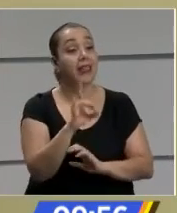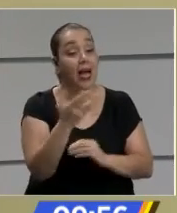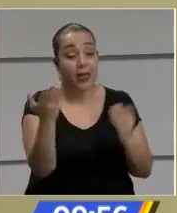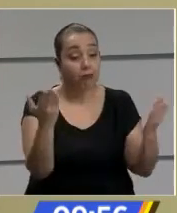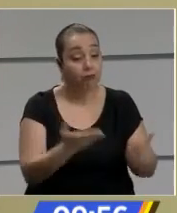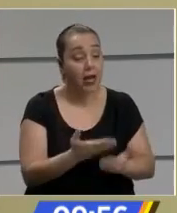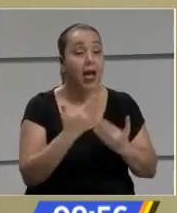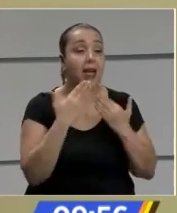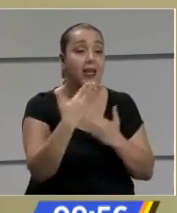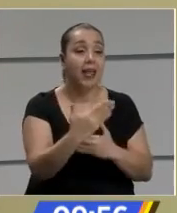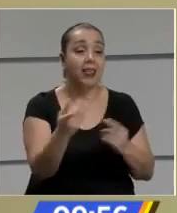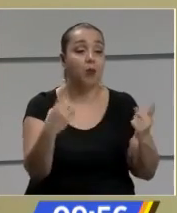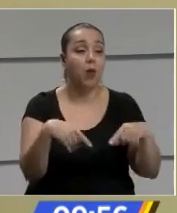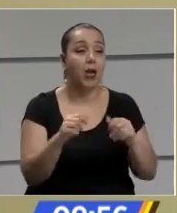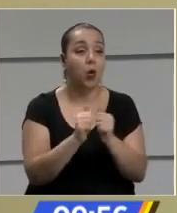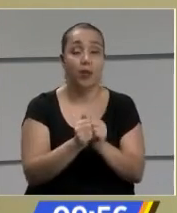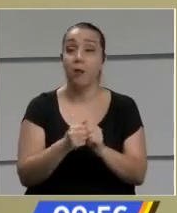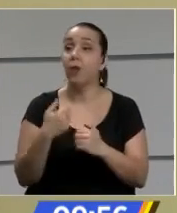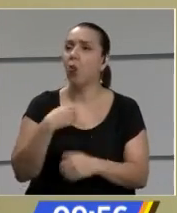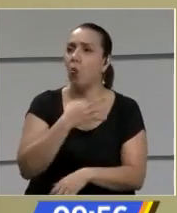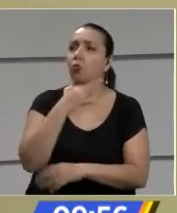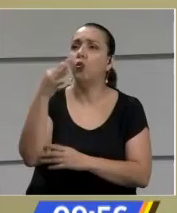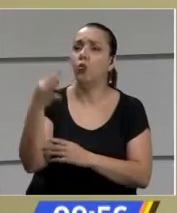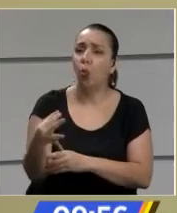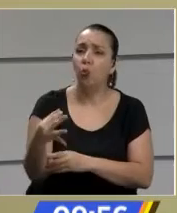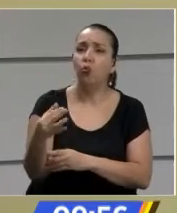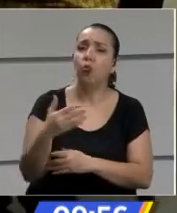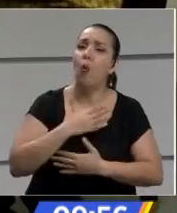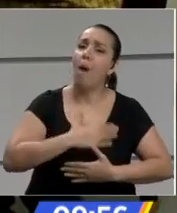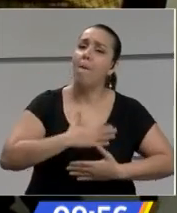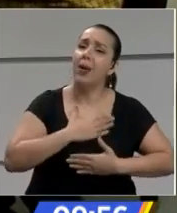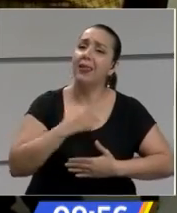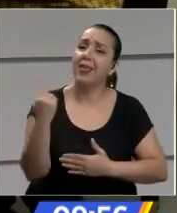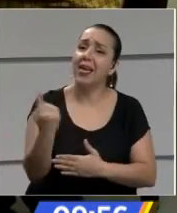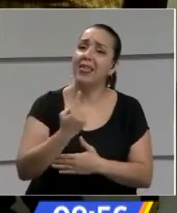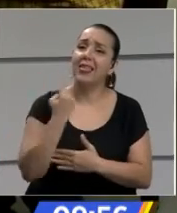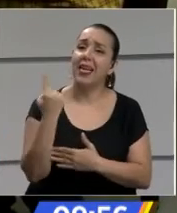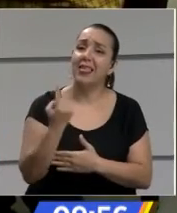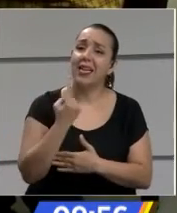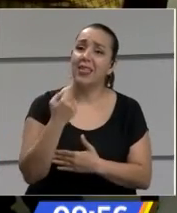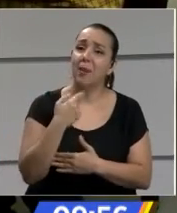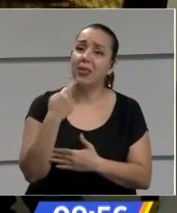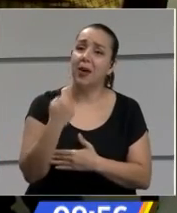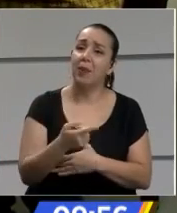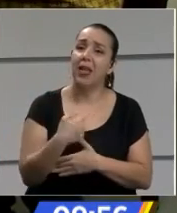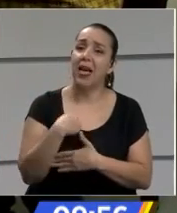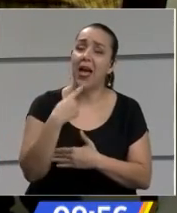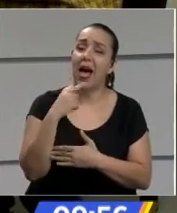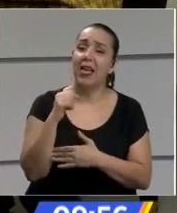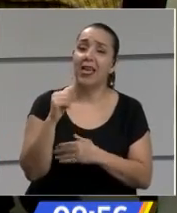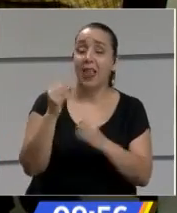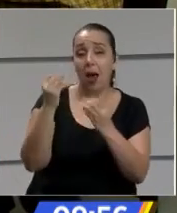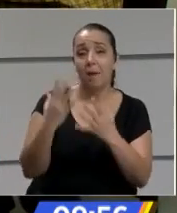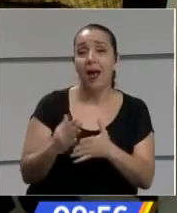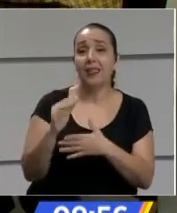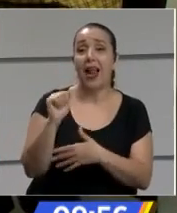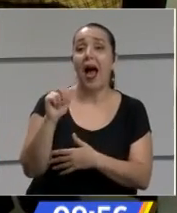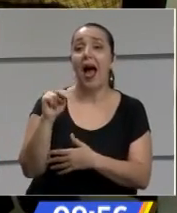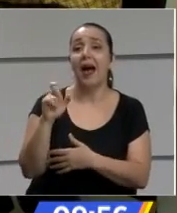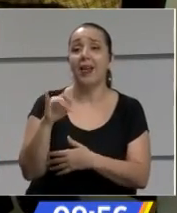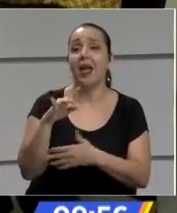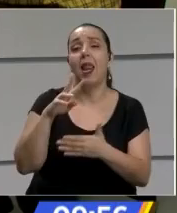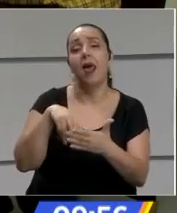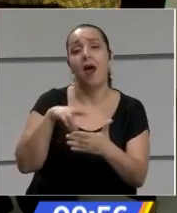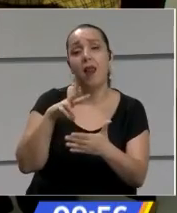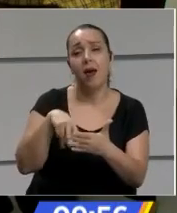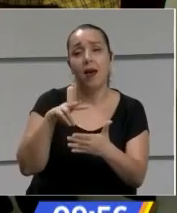habernos acompañado hoy también. Con mucho gusto, un placer como siempre. Y bueno, hago eco a las palabras de la niña Ani. Por favor, chicos,